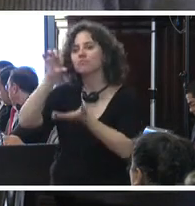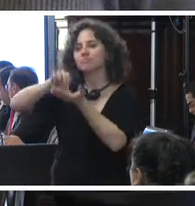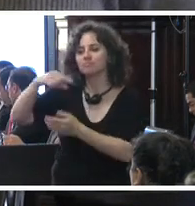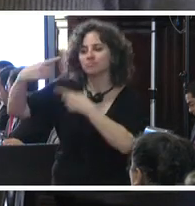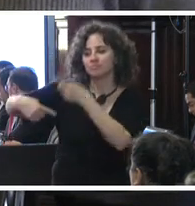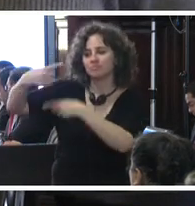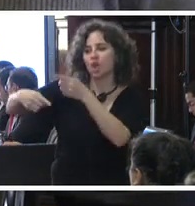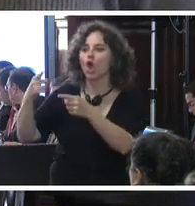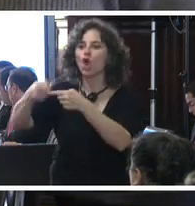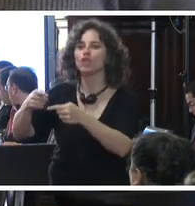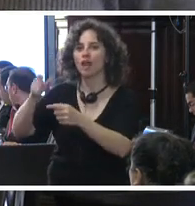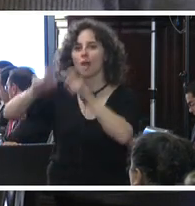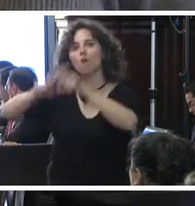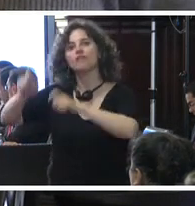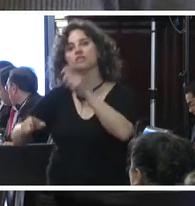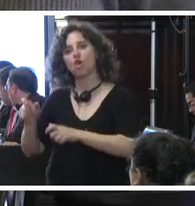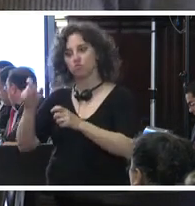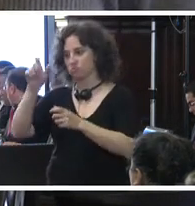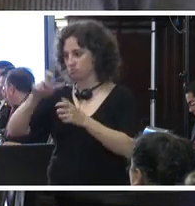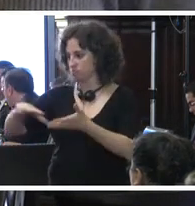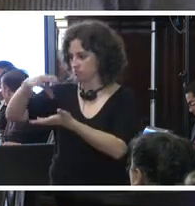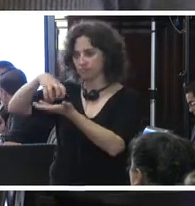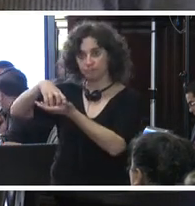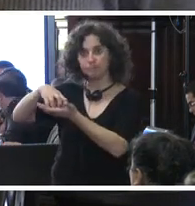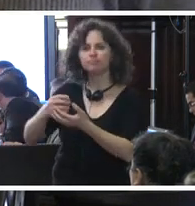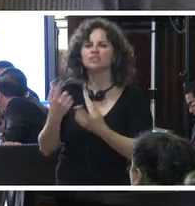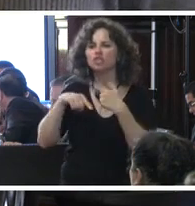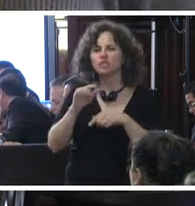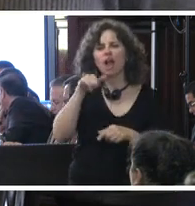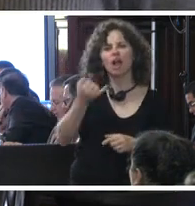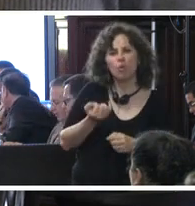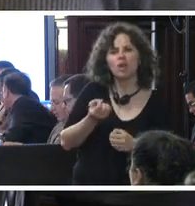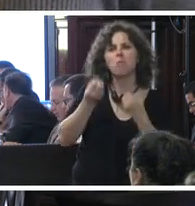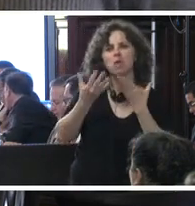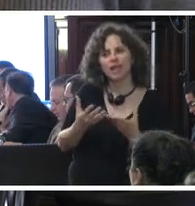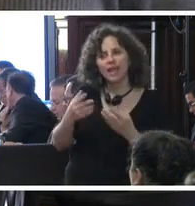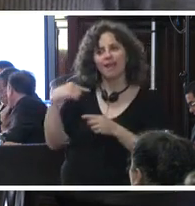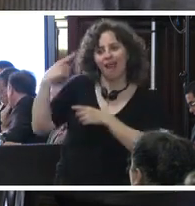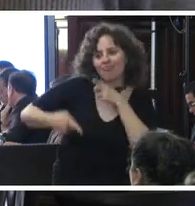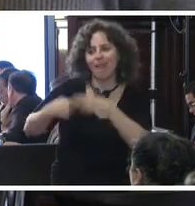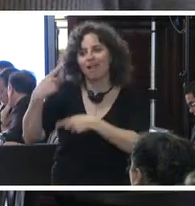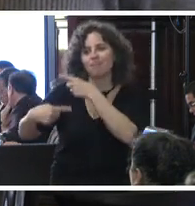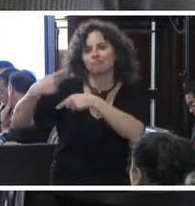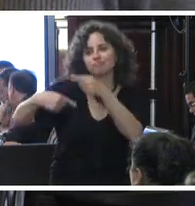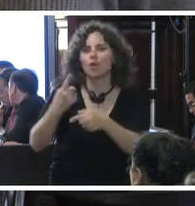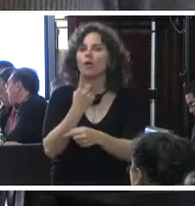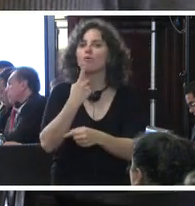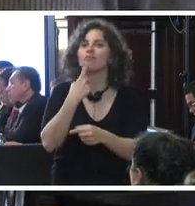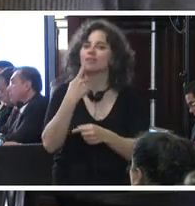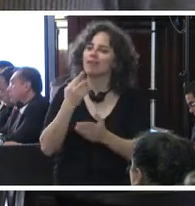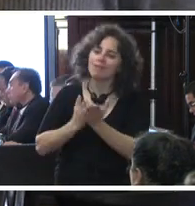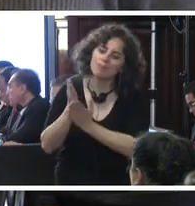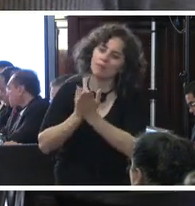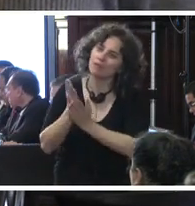sistemático contra la población civil. ¿Qué nos lleva a entender que en Coahuila se ha producido un ataque sistemático y una política de cometer